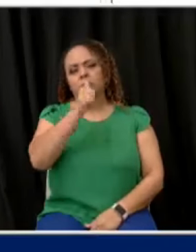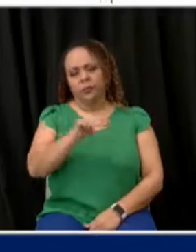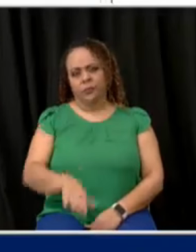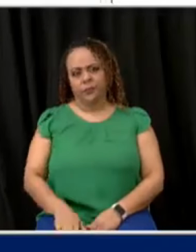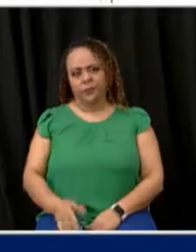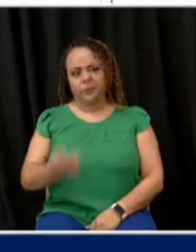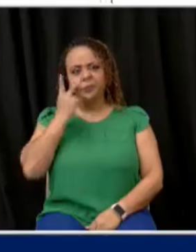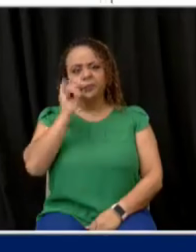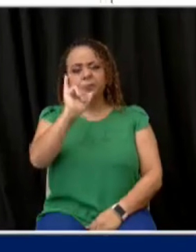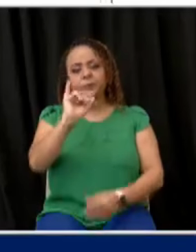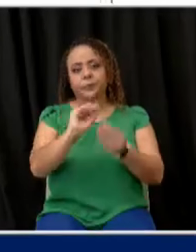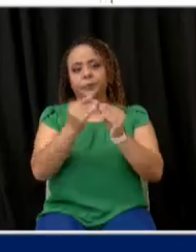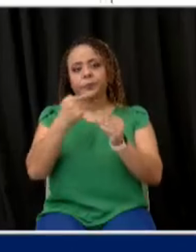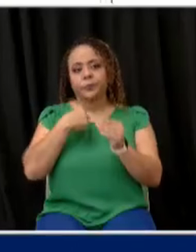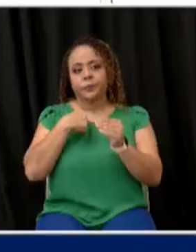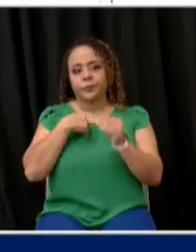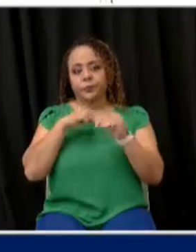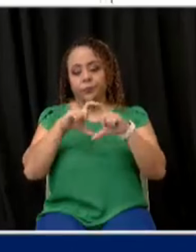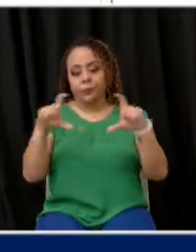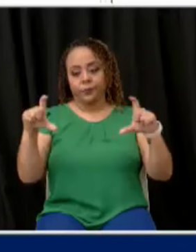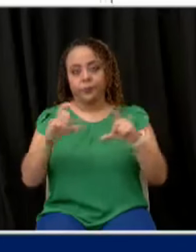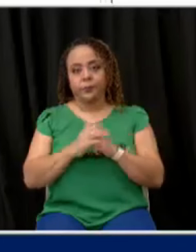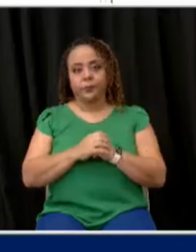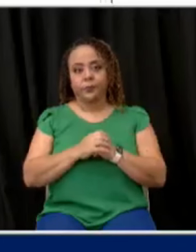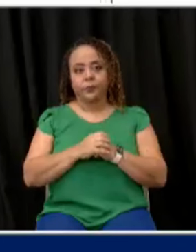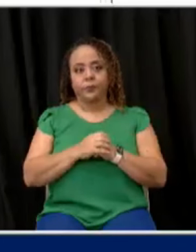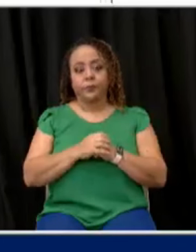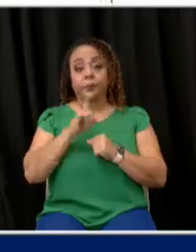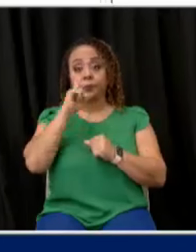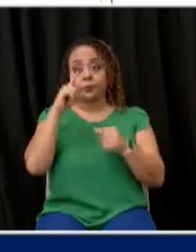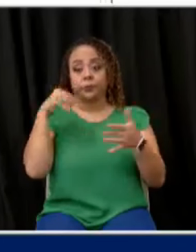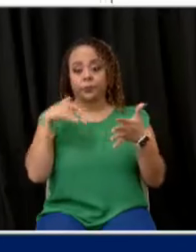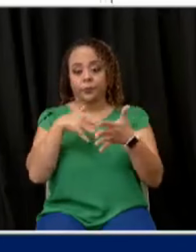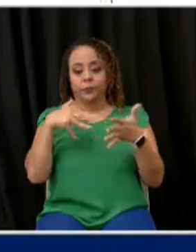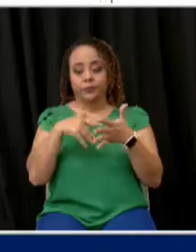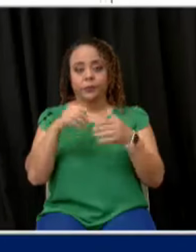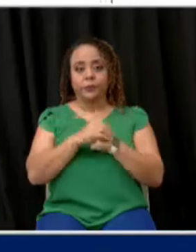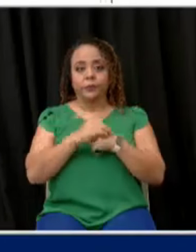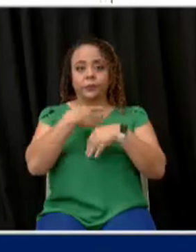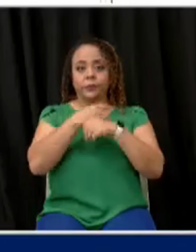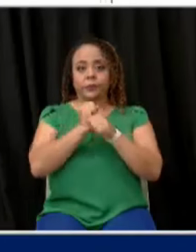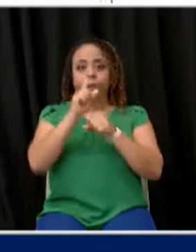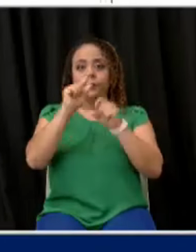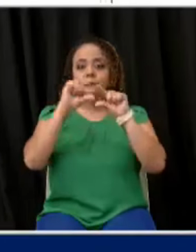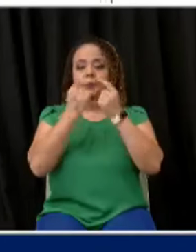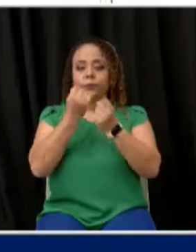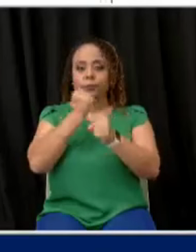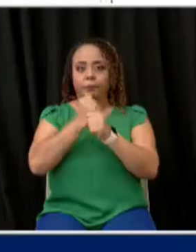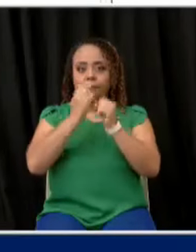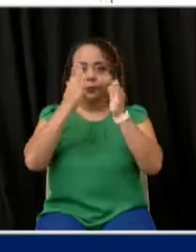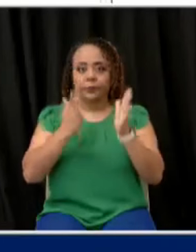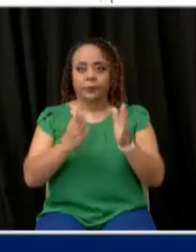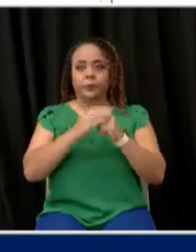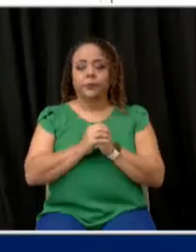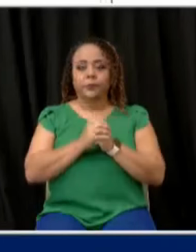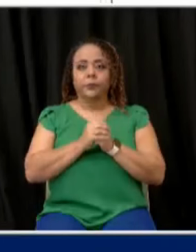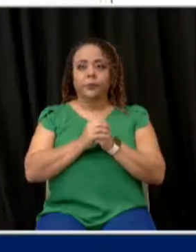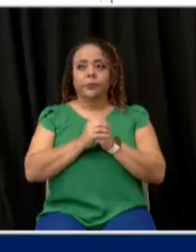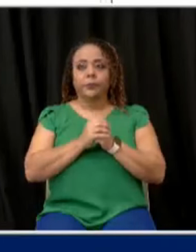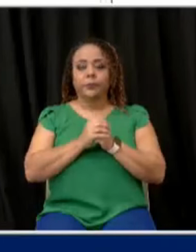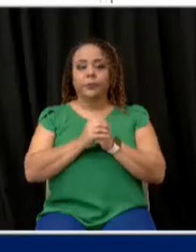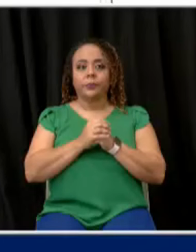esta gráfica que les puse ahí abajo. Es un estudio que hicieron en un grupo de trabajadores donde los